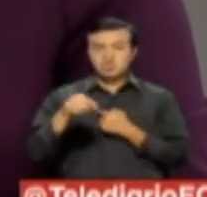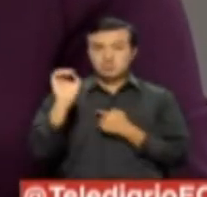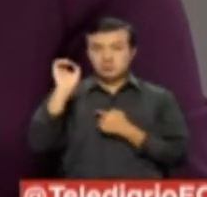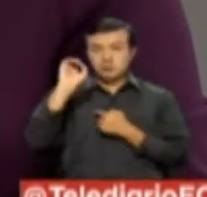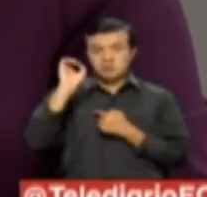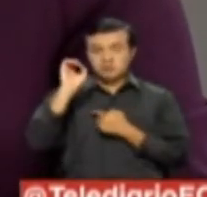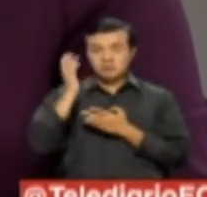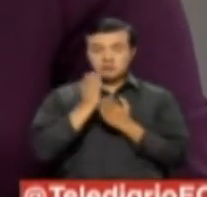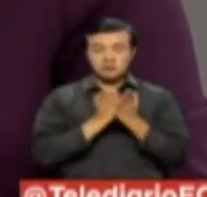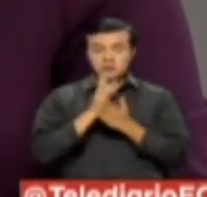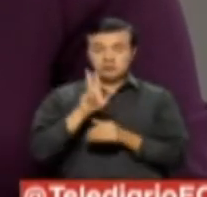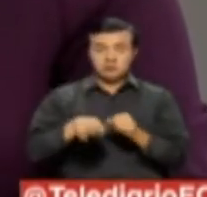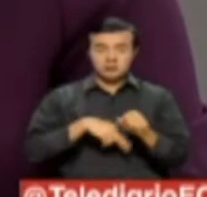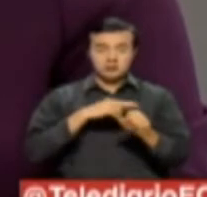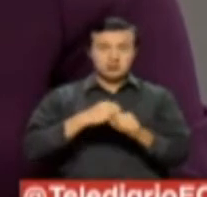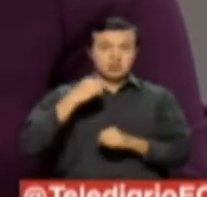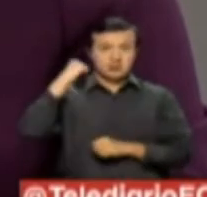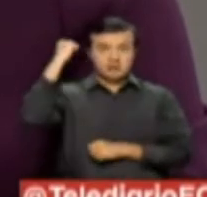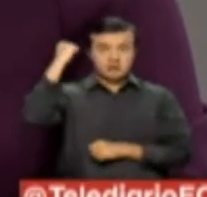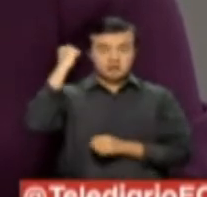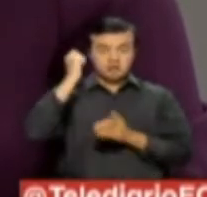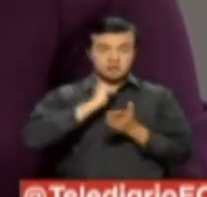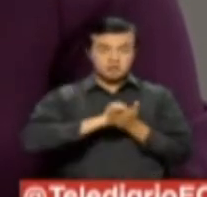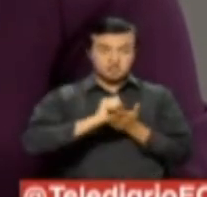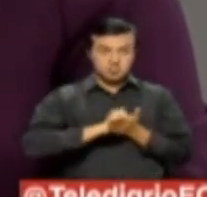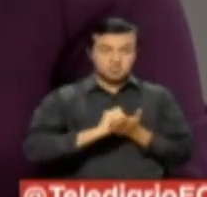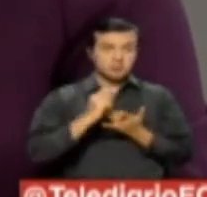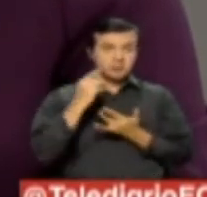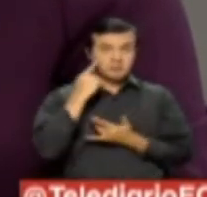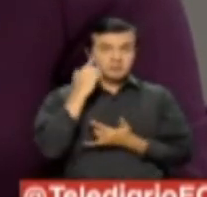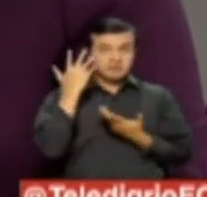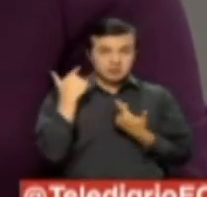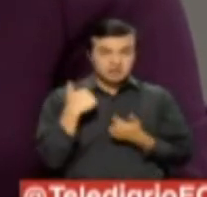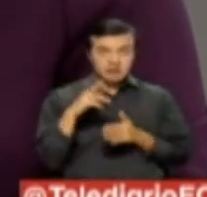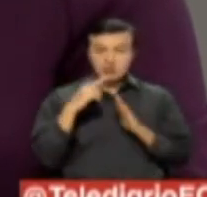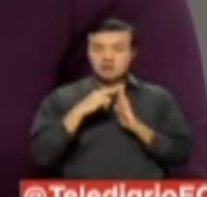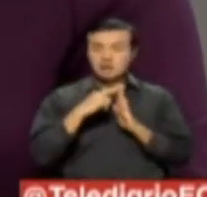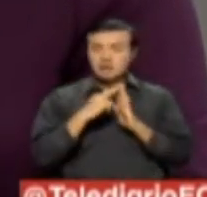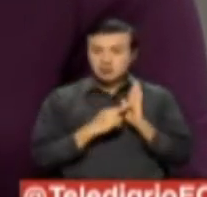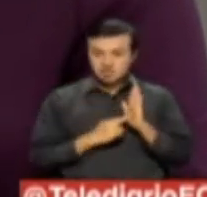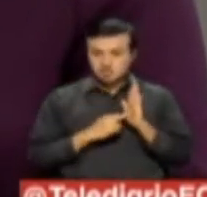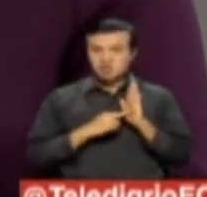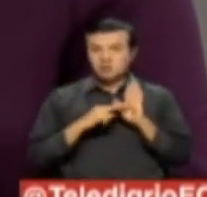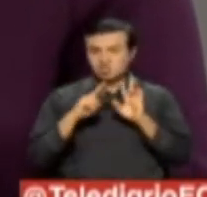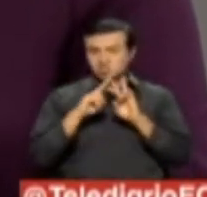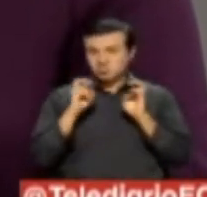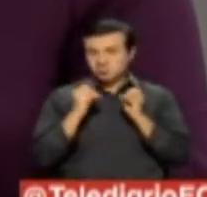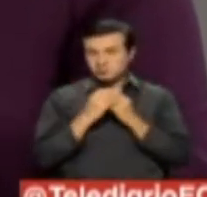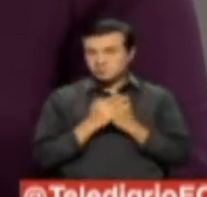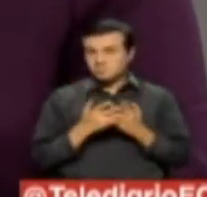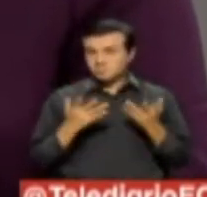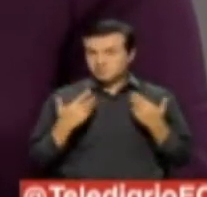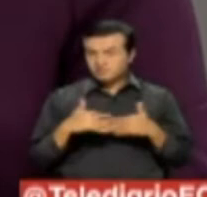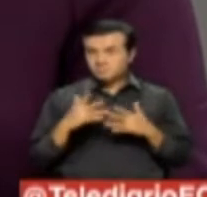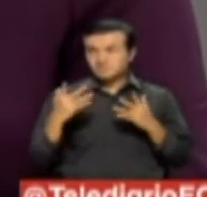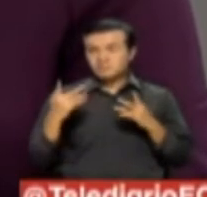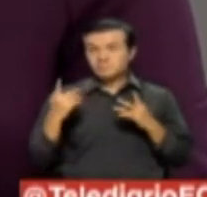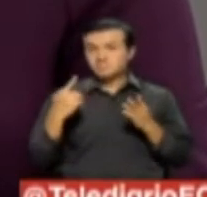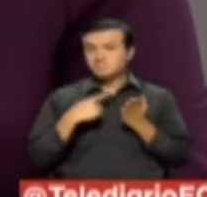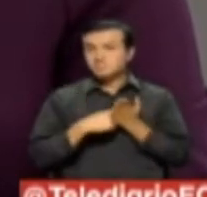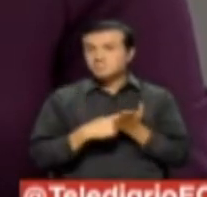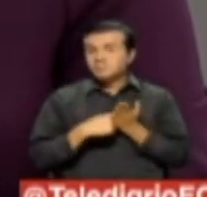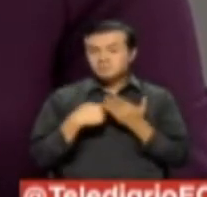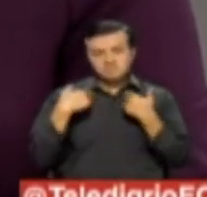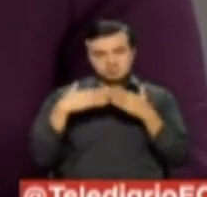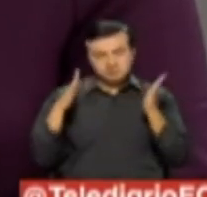el servicio nacional de derechos intelectuales espera tener listo el registro sobre esta materia para ello la discusión será